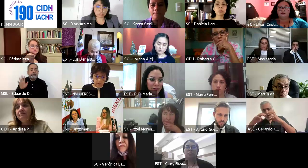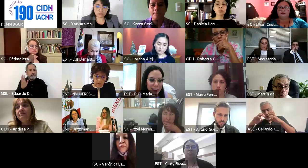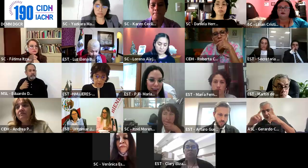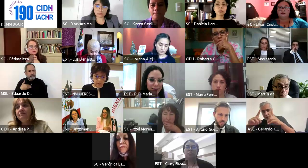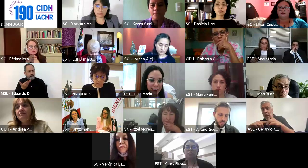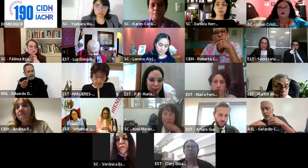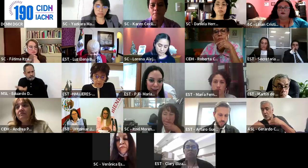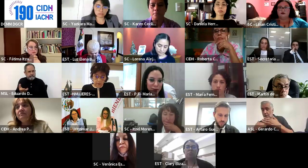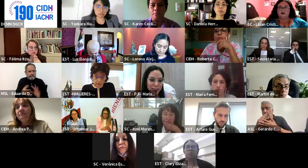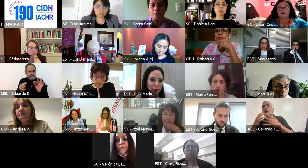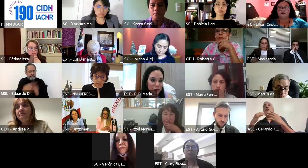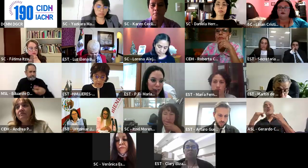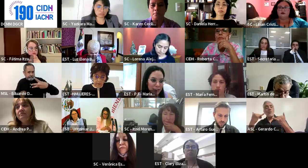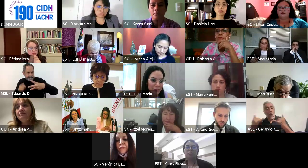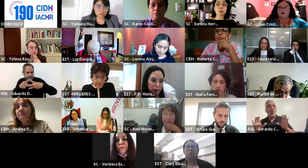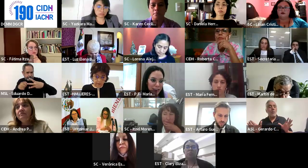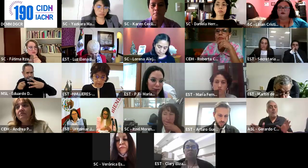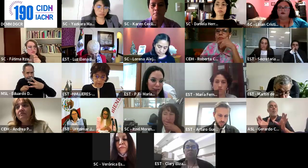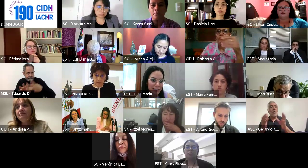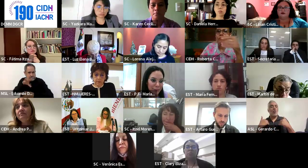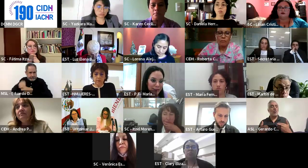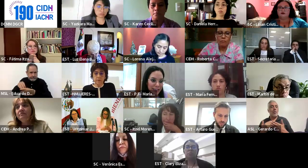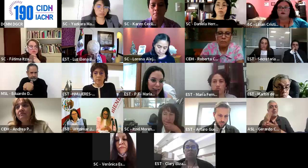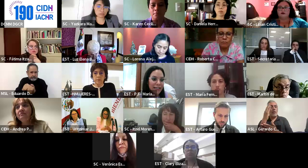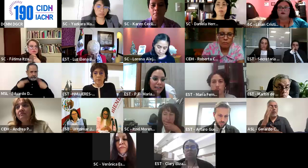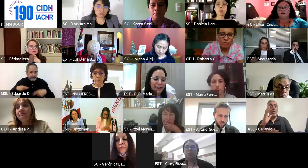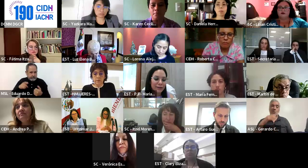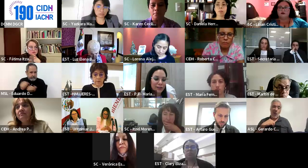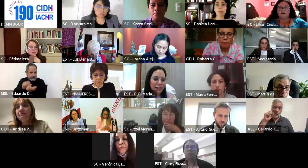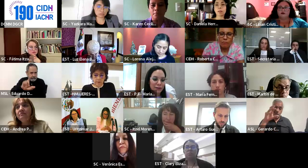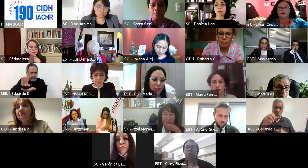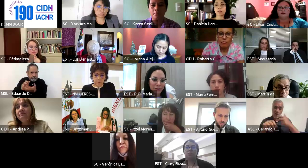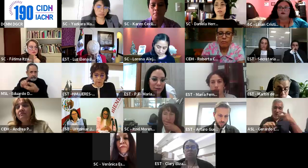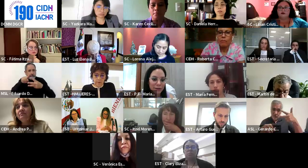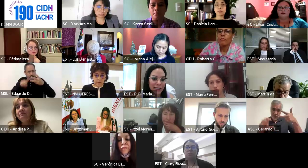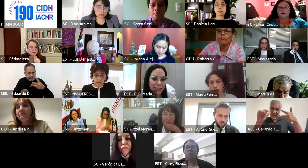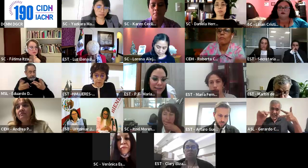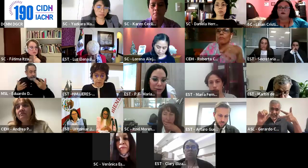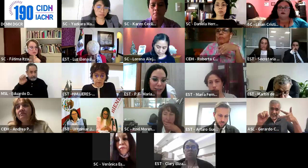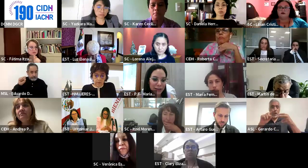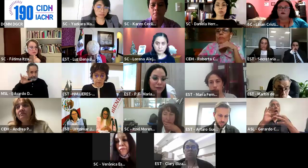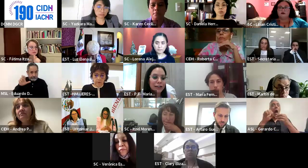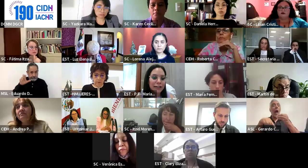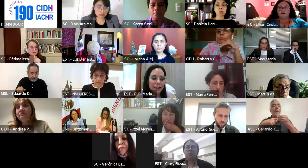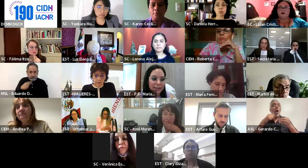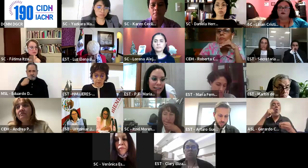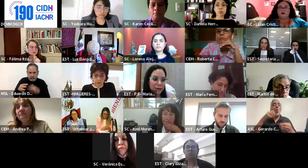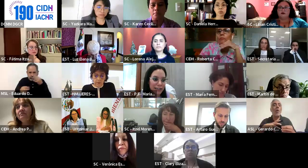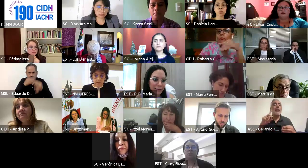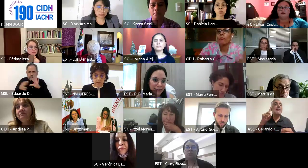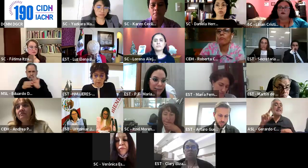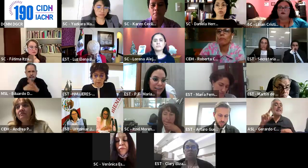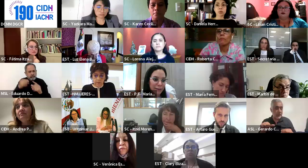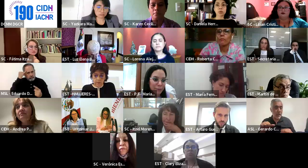compartir con ustedes tres casos que involucran a mujeres con discapacidad y en los que la Suprema Corte ha desarrollado